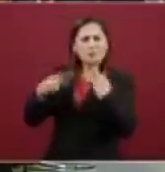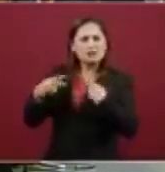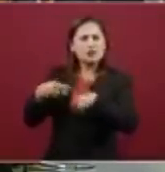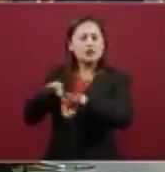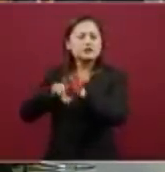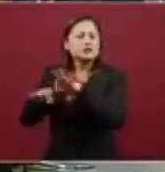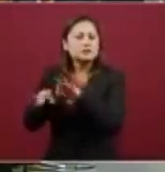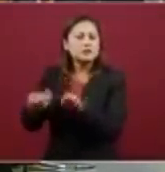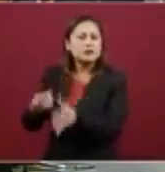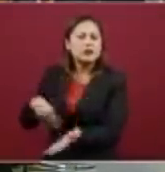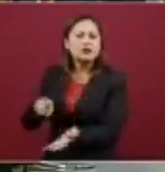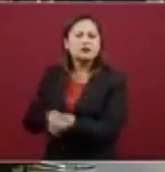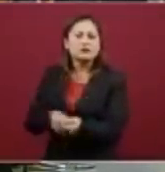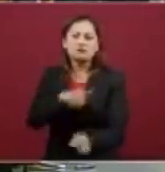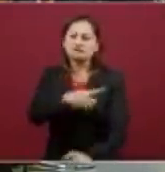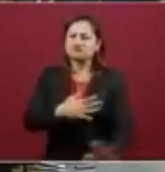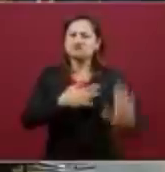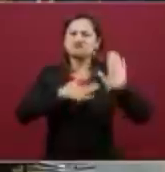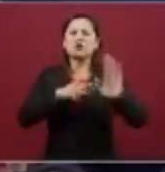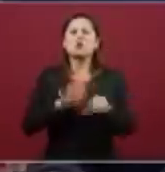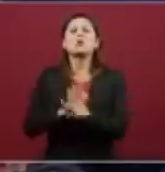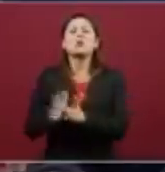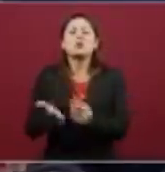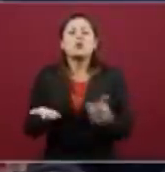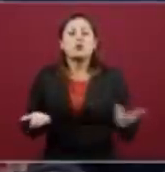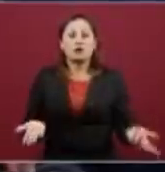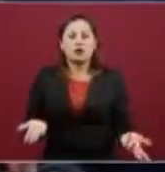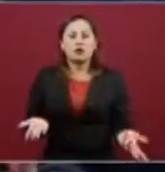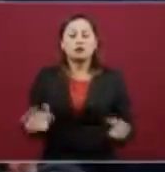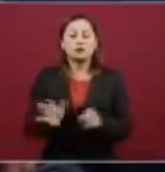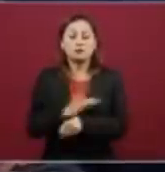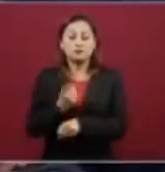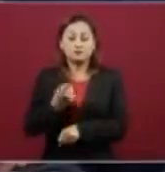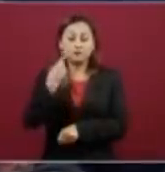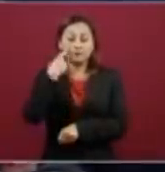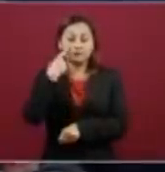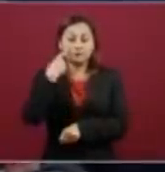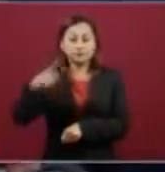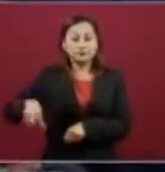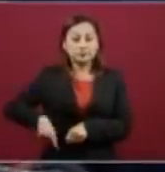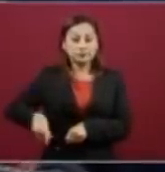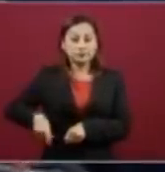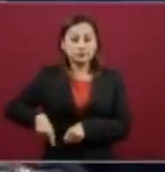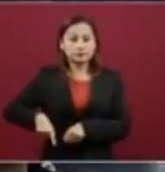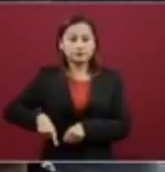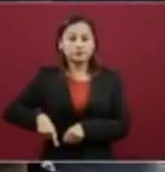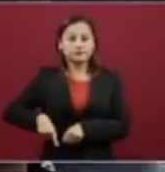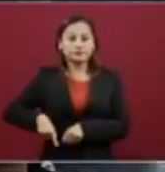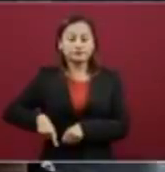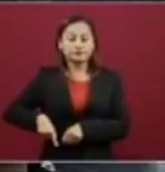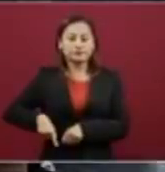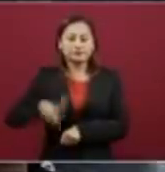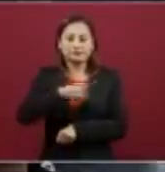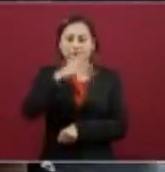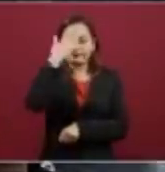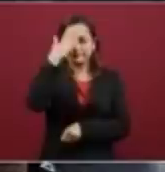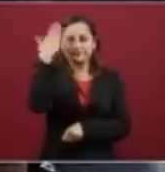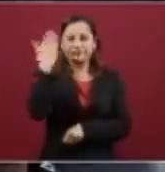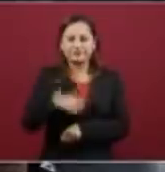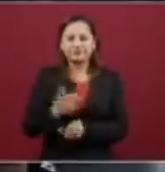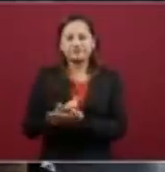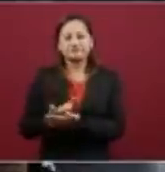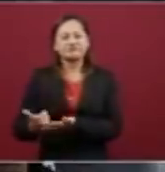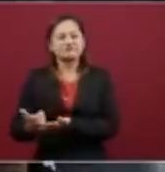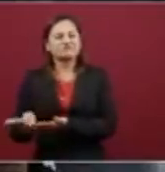Porque además, pues el Estado sigue teniendo una deuda con el salario que recibimos o reciben la clase trabajadora de